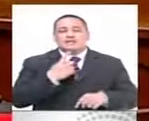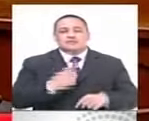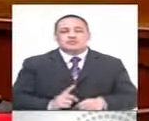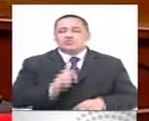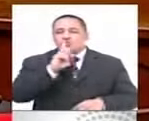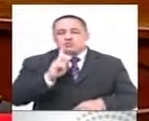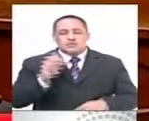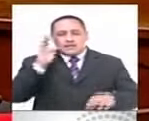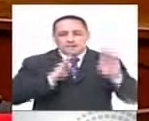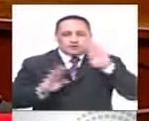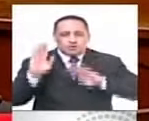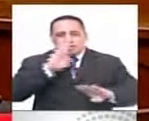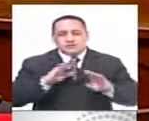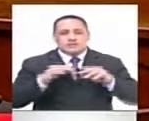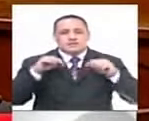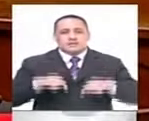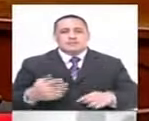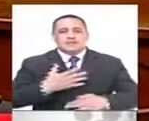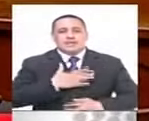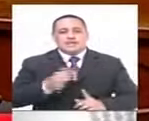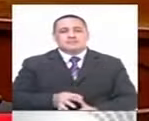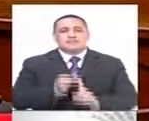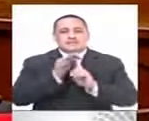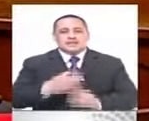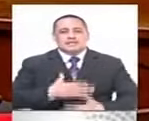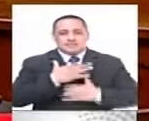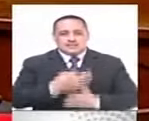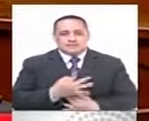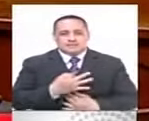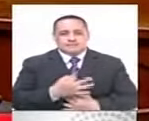de las preocupaciones de mi especial interés.